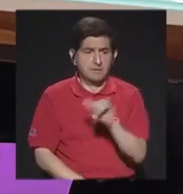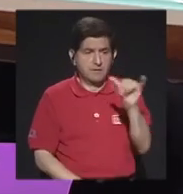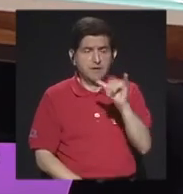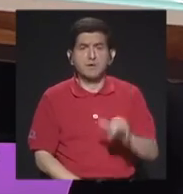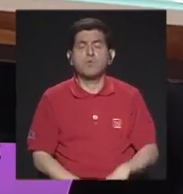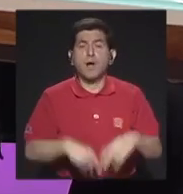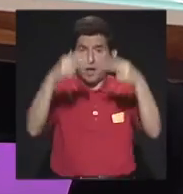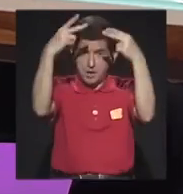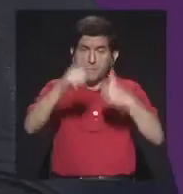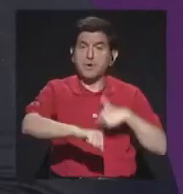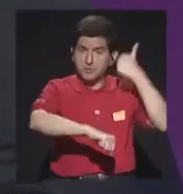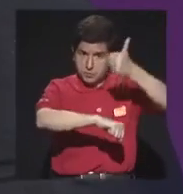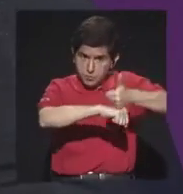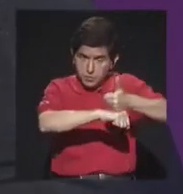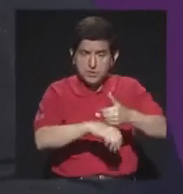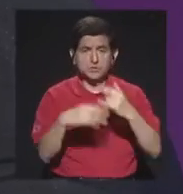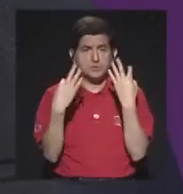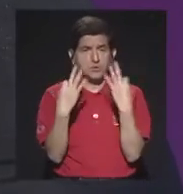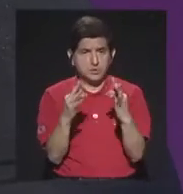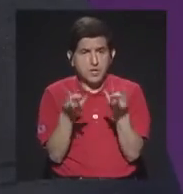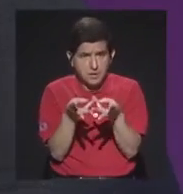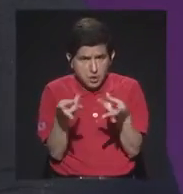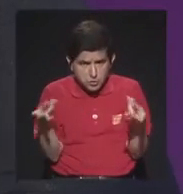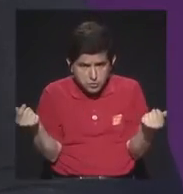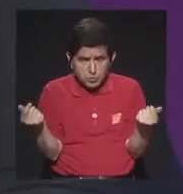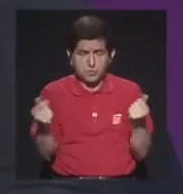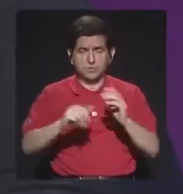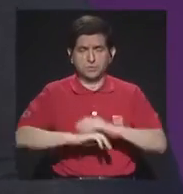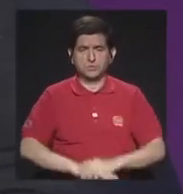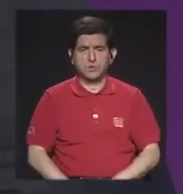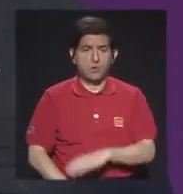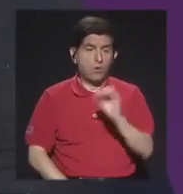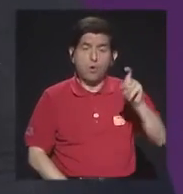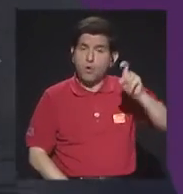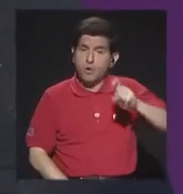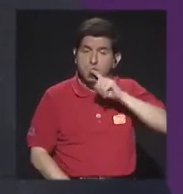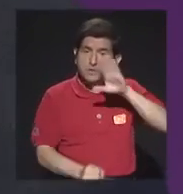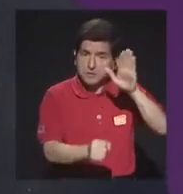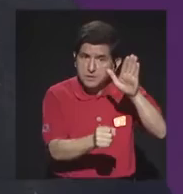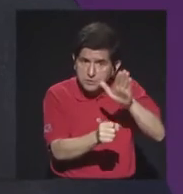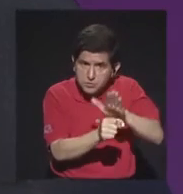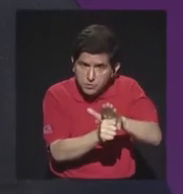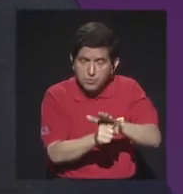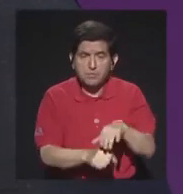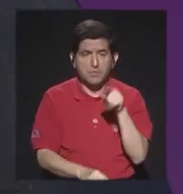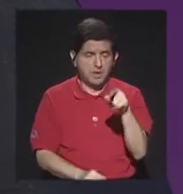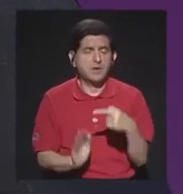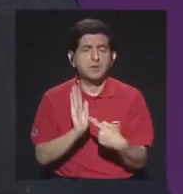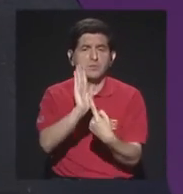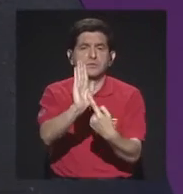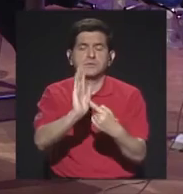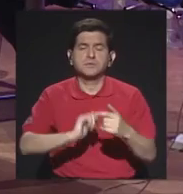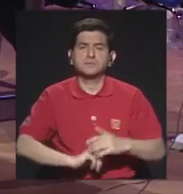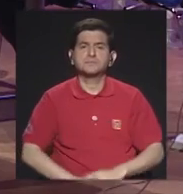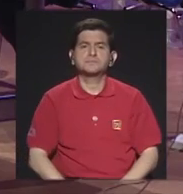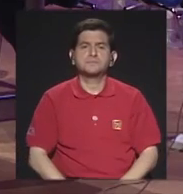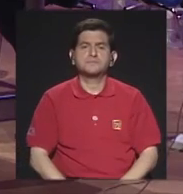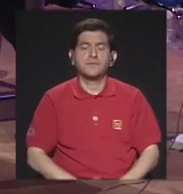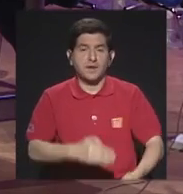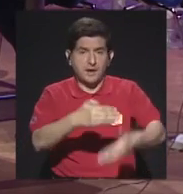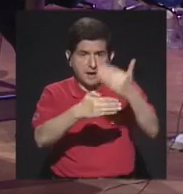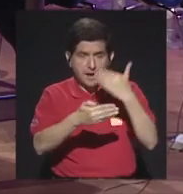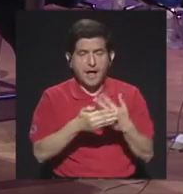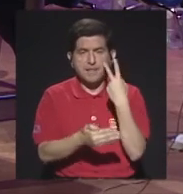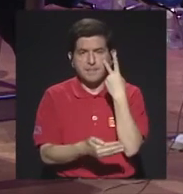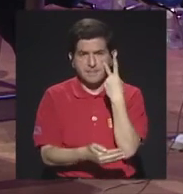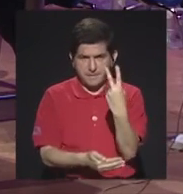asigne presupuesto para solventar, ¿verdad?, esas situaciones o esas necesidades que estábamos ahí plasmando. Sí, antes de ver